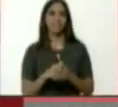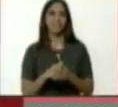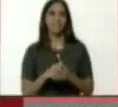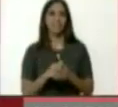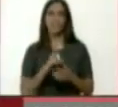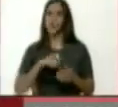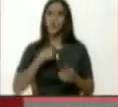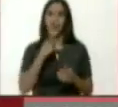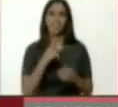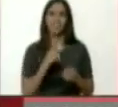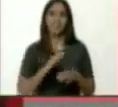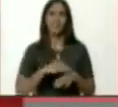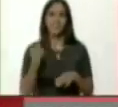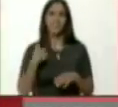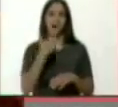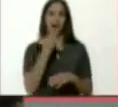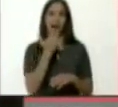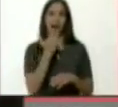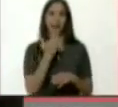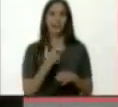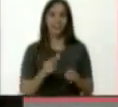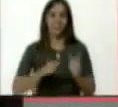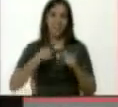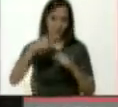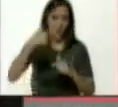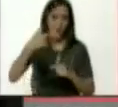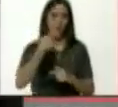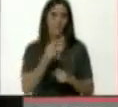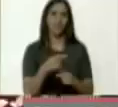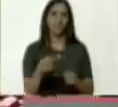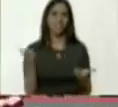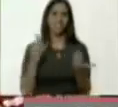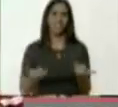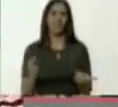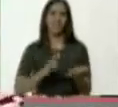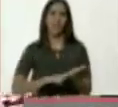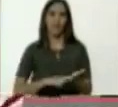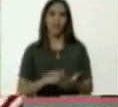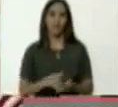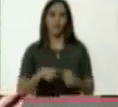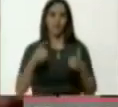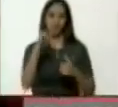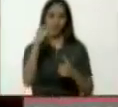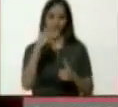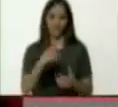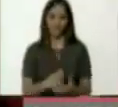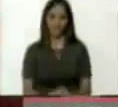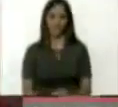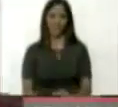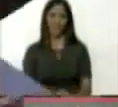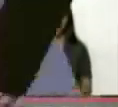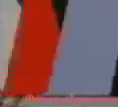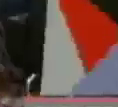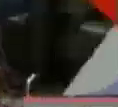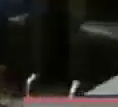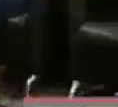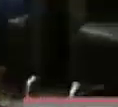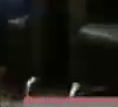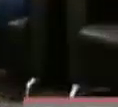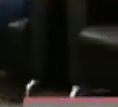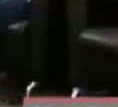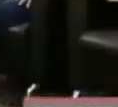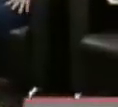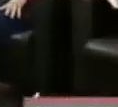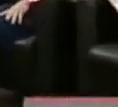puedo decir todavía porque tenemos algo. Lo digo más adelante. Ya regresamos. Ya regresamos con más de Zurda Conducta. Vamos, Pereira. ¡Ánimo!